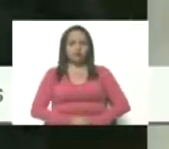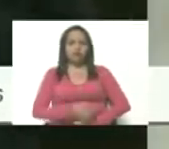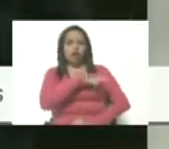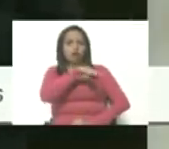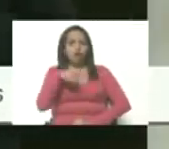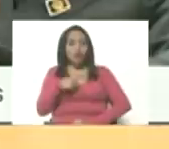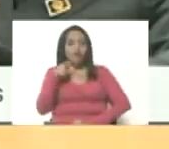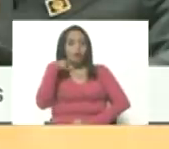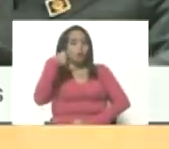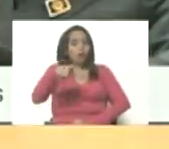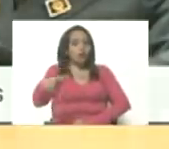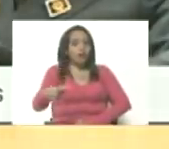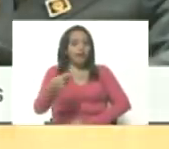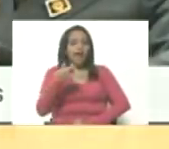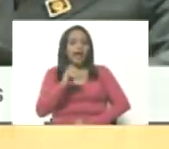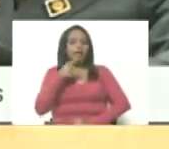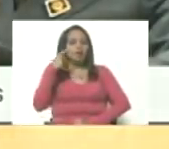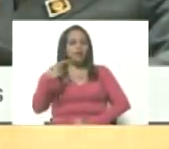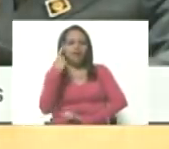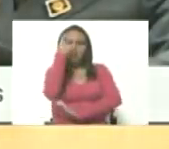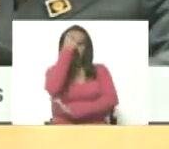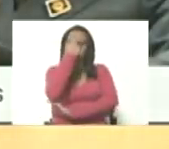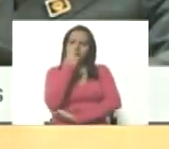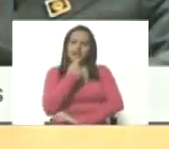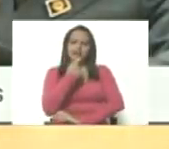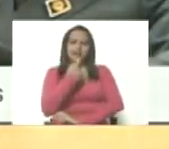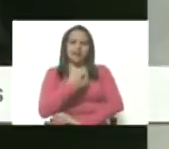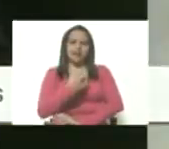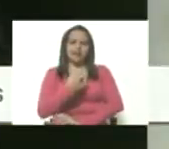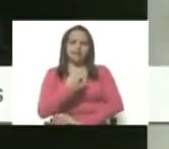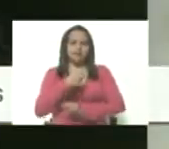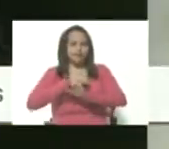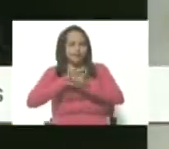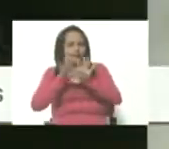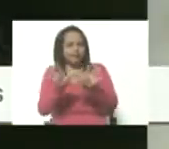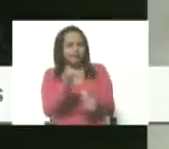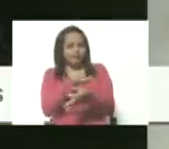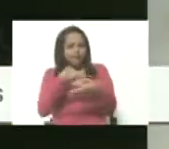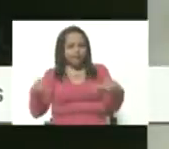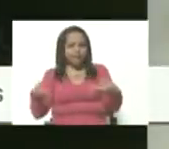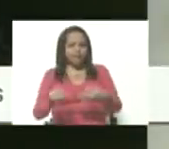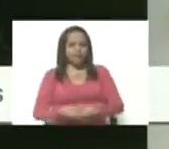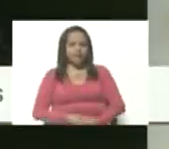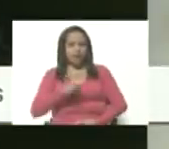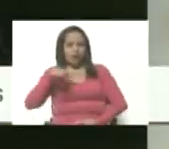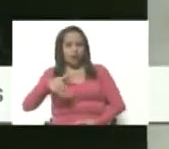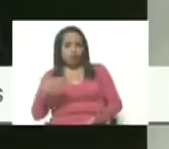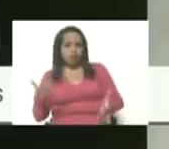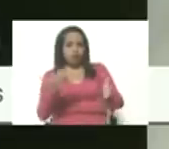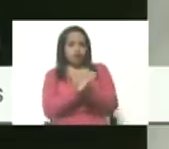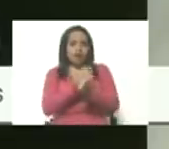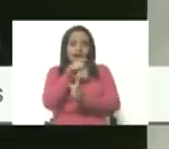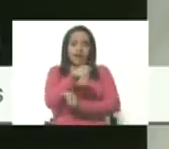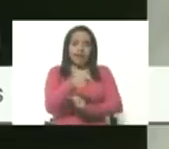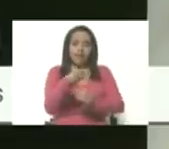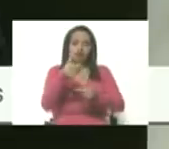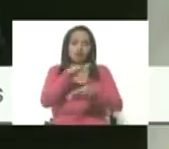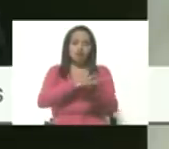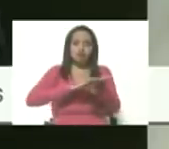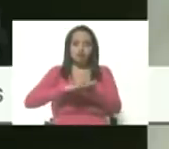Nuestras políticas son políticas serias, acertadas, que nos llevan a este tipo de